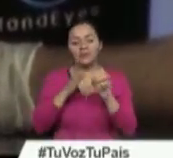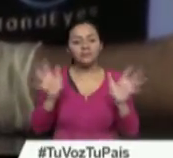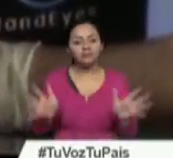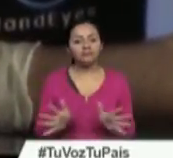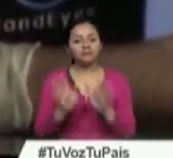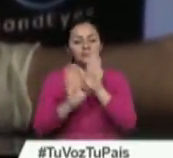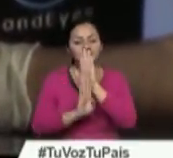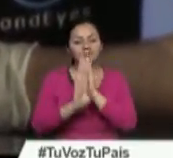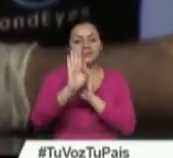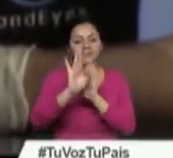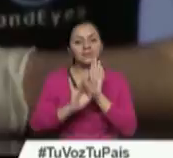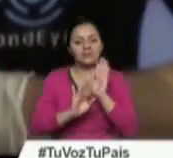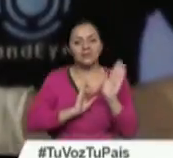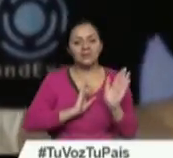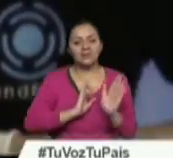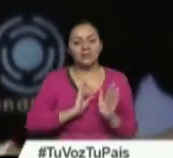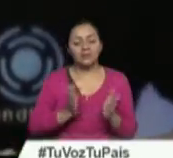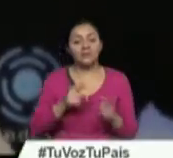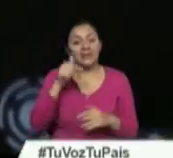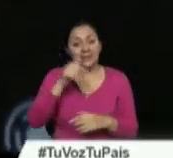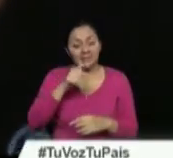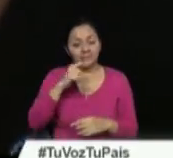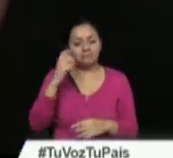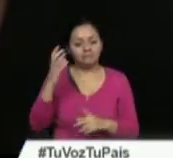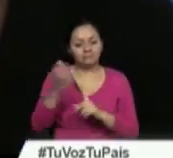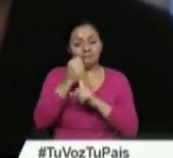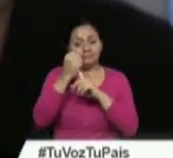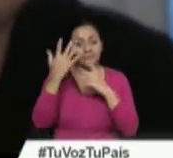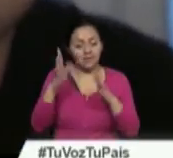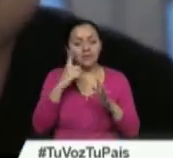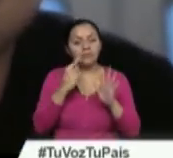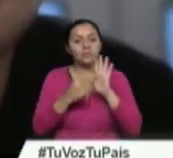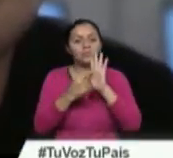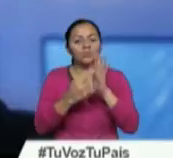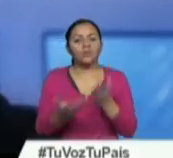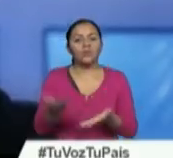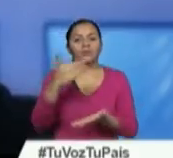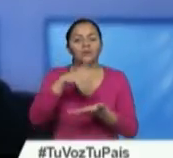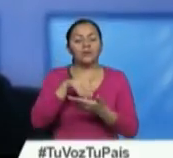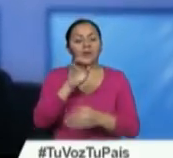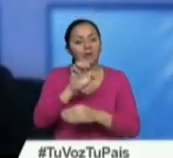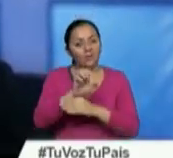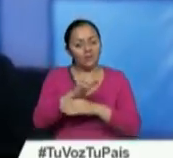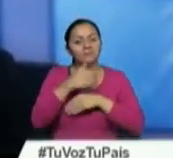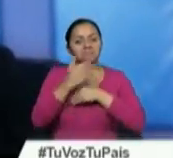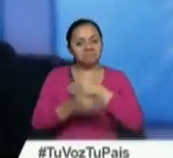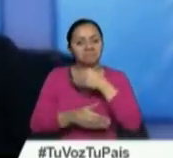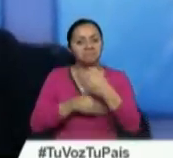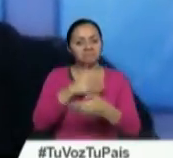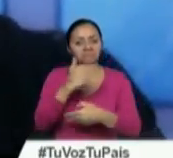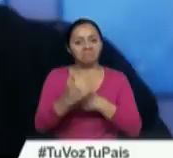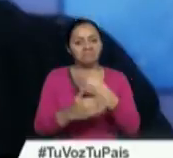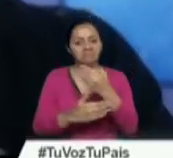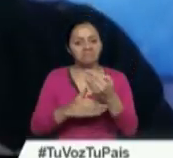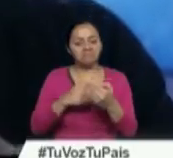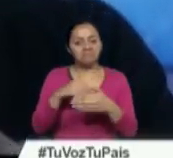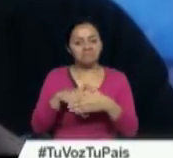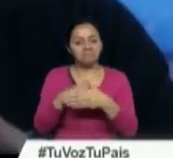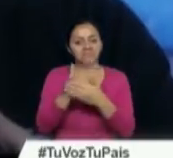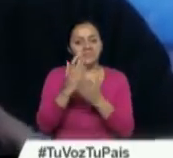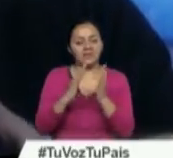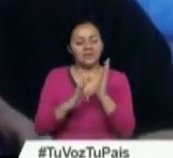el desarrollo tecnológico. Con este triunfo, se demuestra una vez más que Ecuador avanza hacia la vanguardia